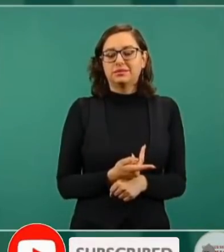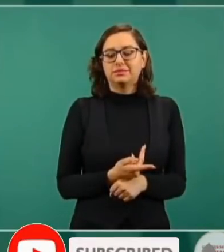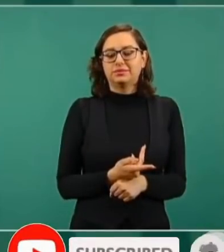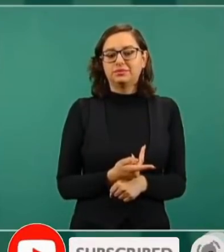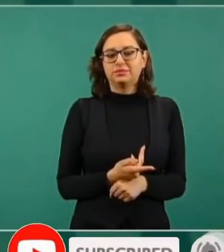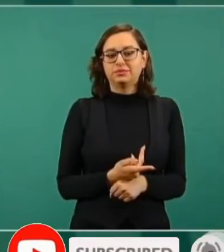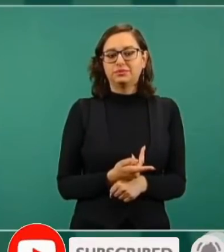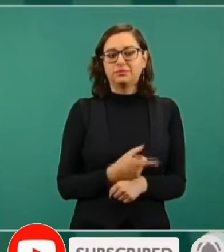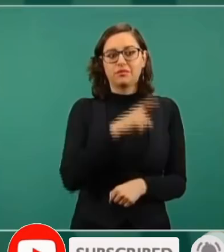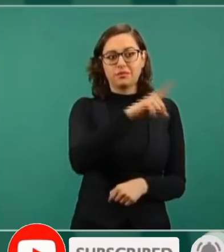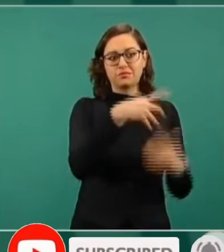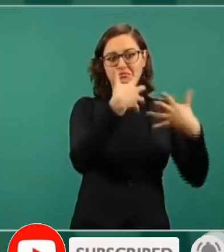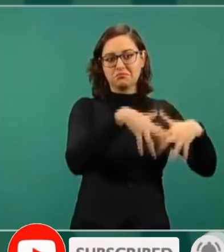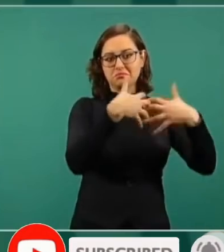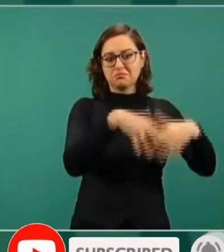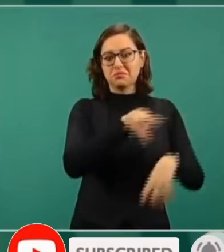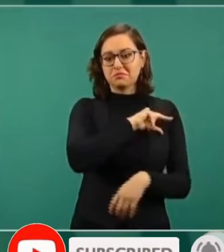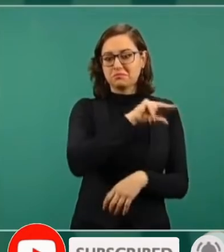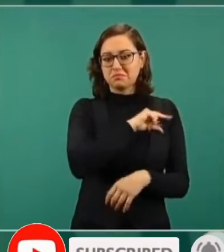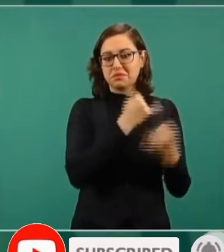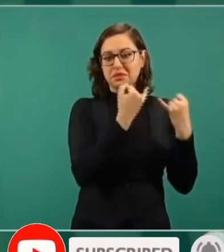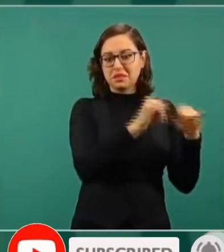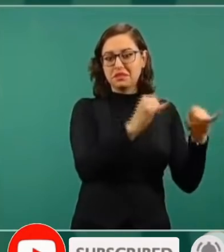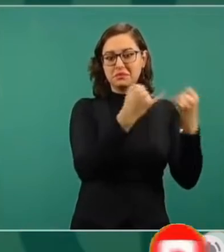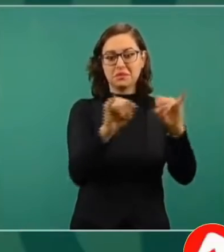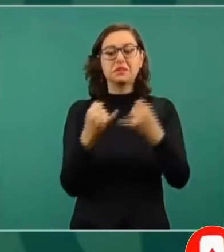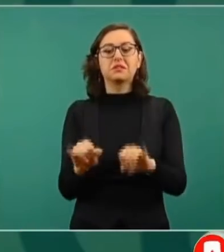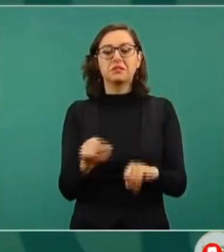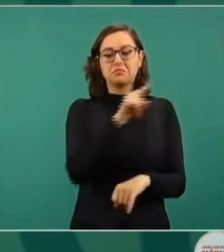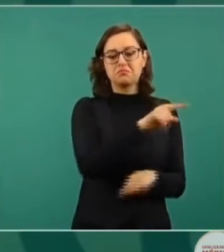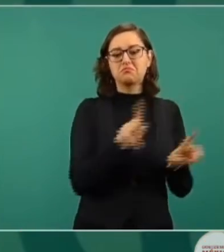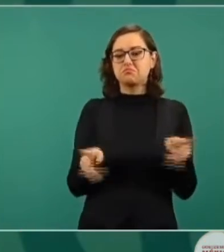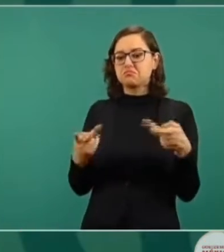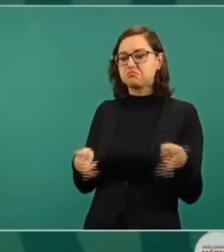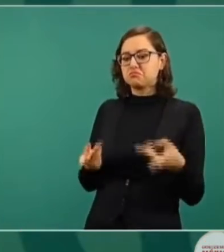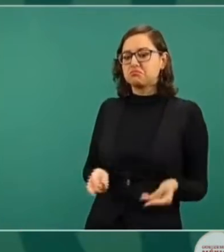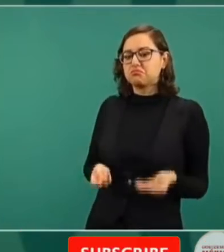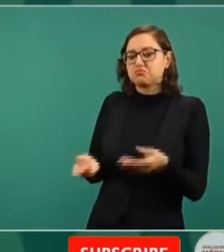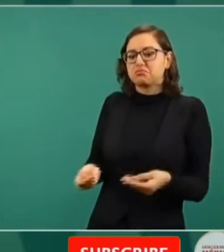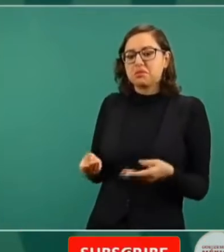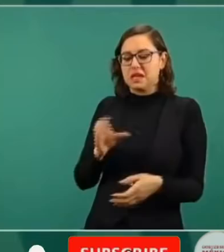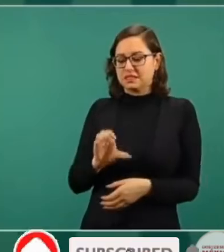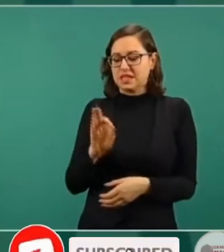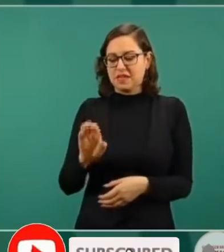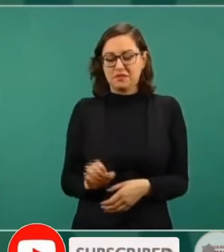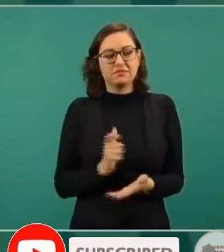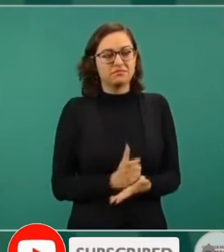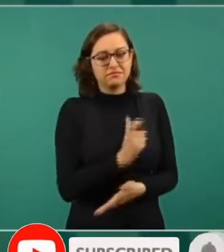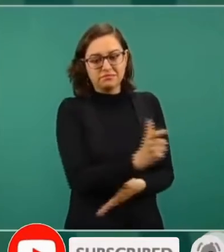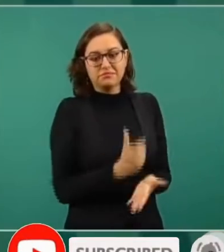generadores independientes a venderle a la CFE, lo cual fue en su tiempo una